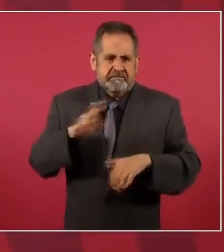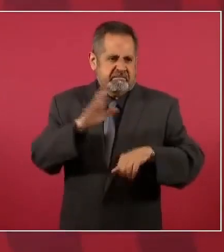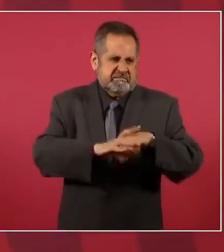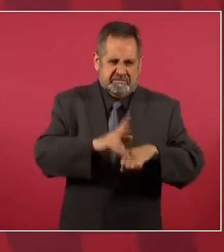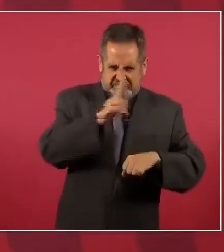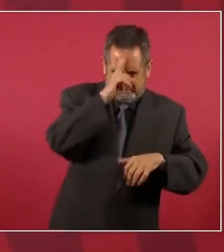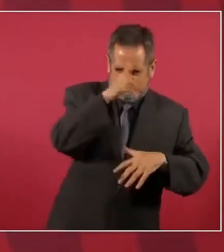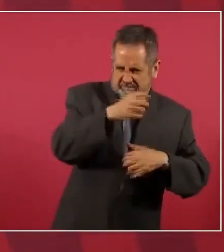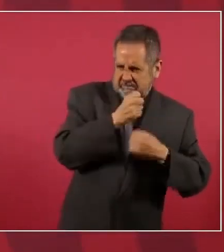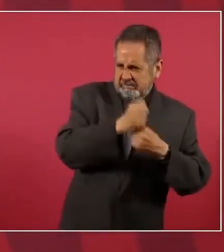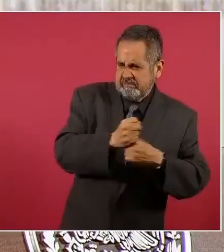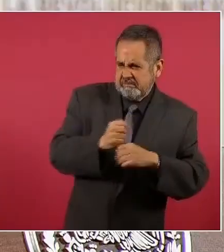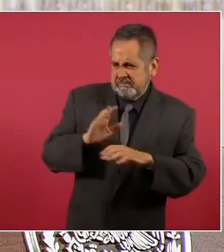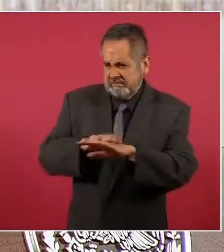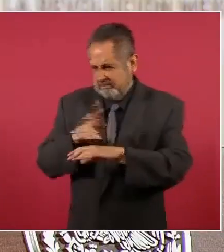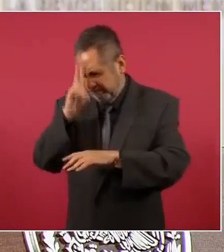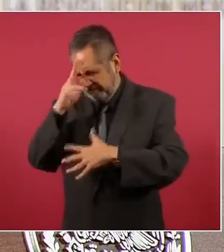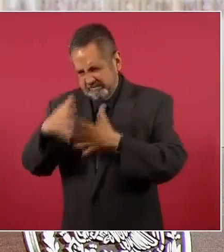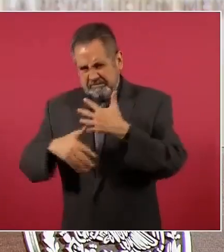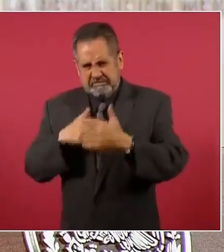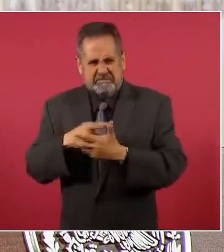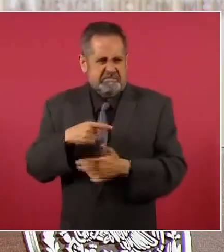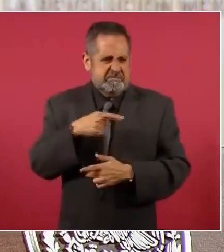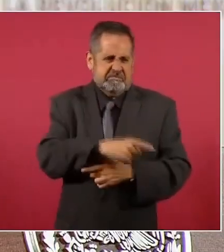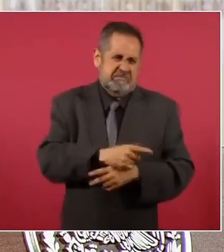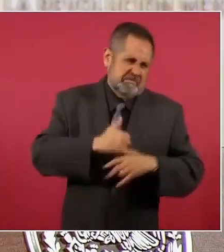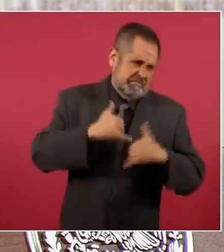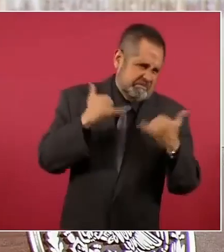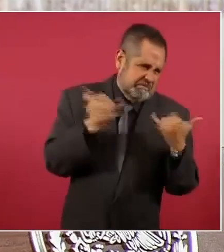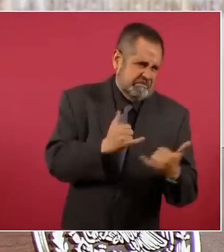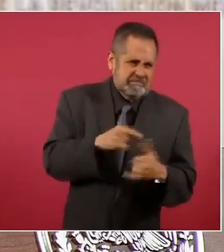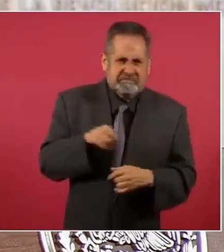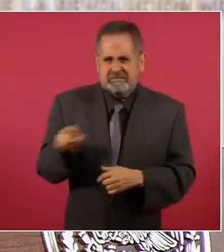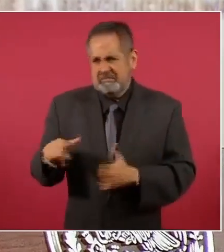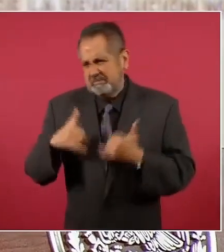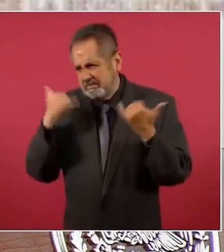bélicos, los más irracionales,